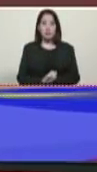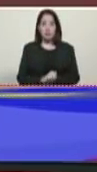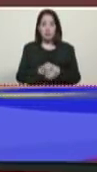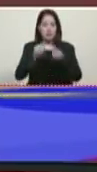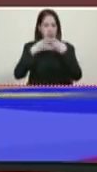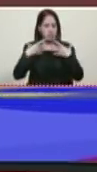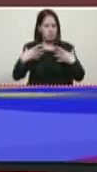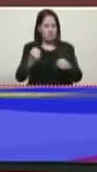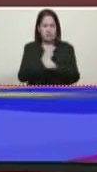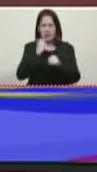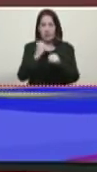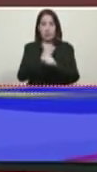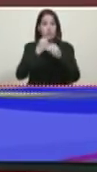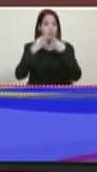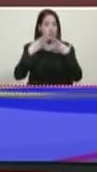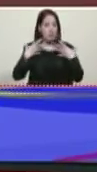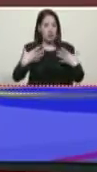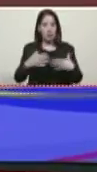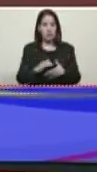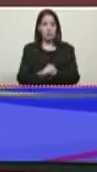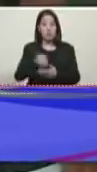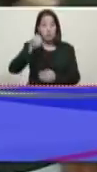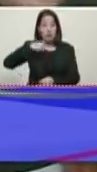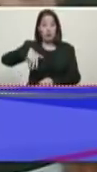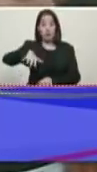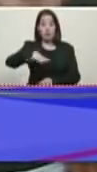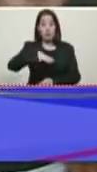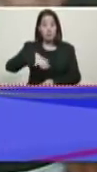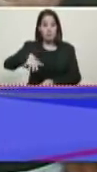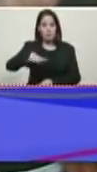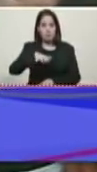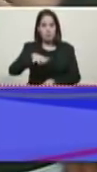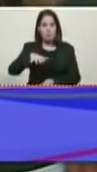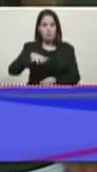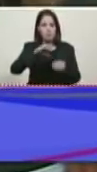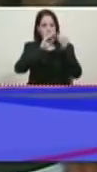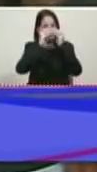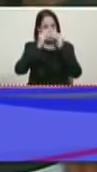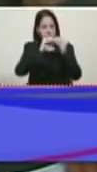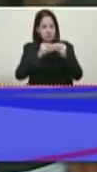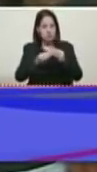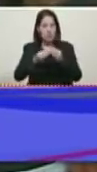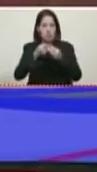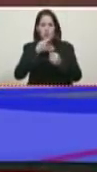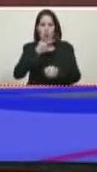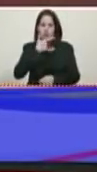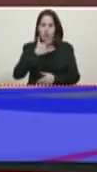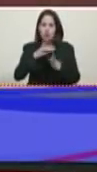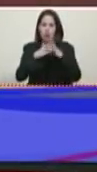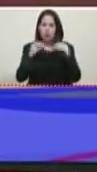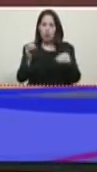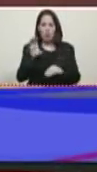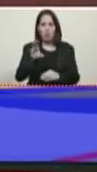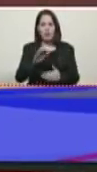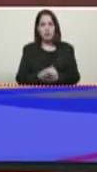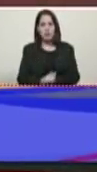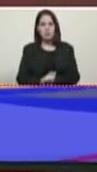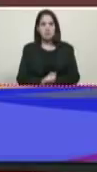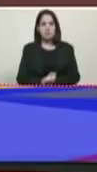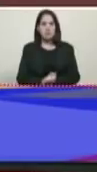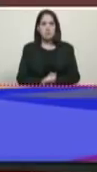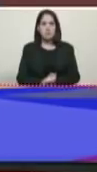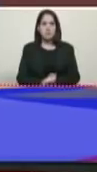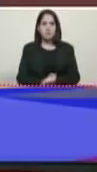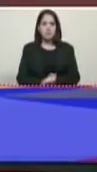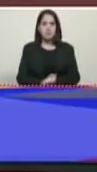una gran cruzada para que el pueblo ponga bello nuestro país más bello de lo que es aquí hemos